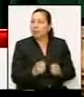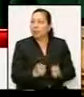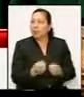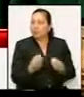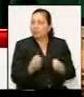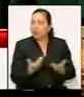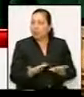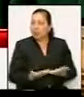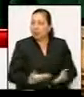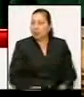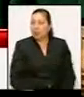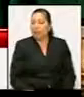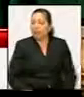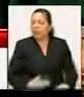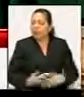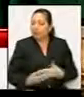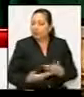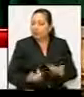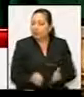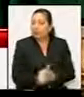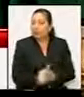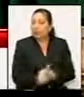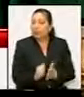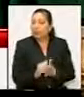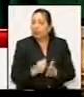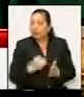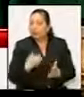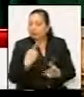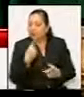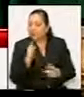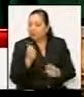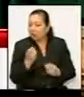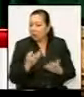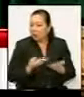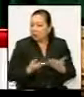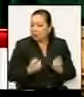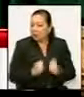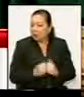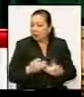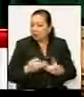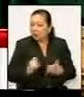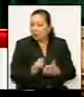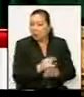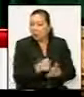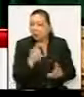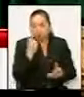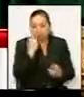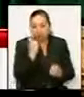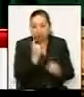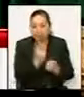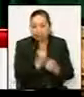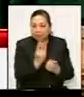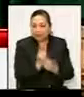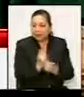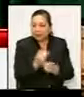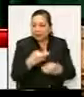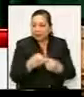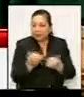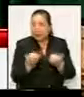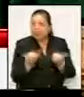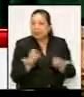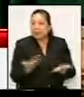que puedan probar los productos, el que puedan tener una receta de los productos que ustedes conocen. ¿Qué se ha promovido